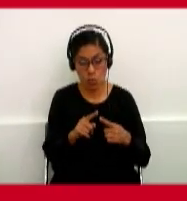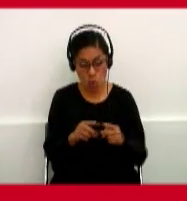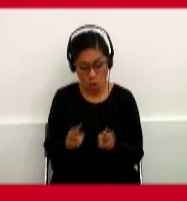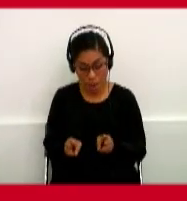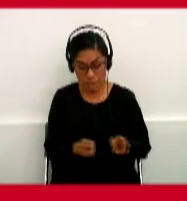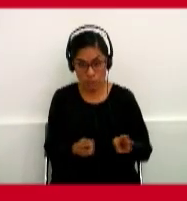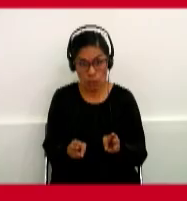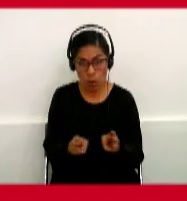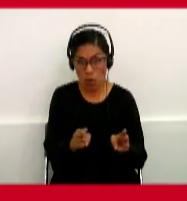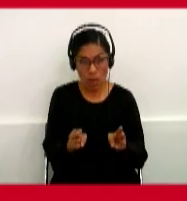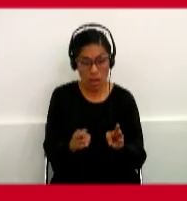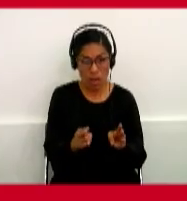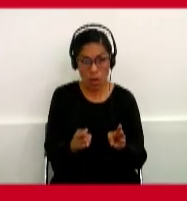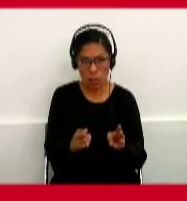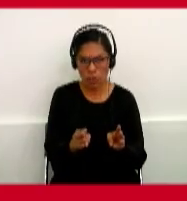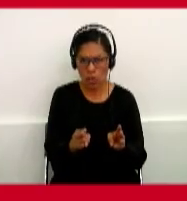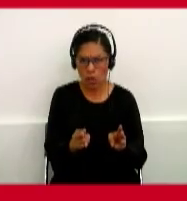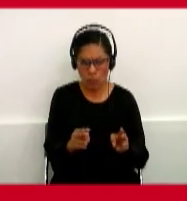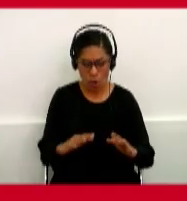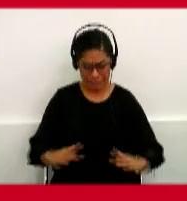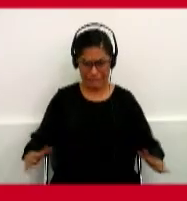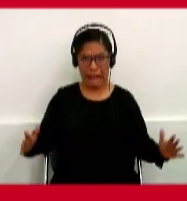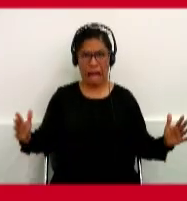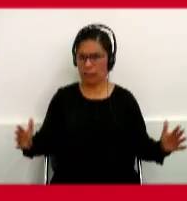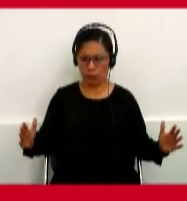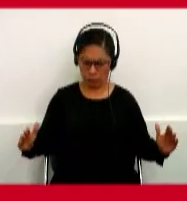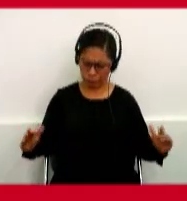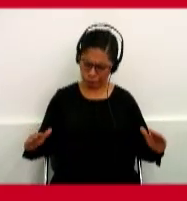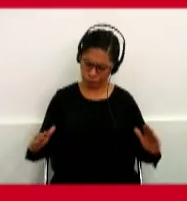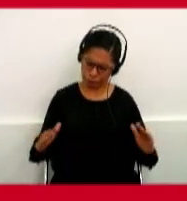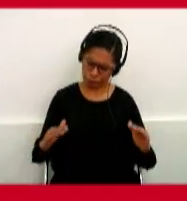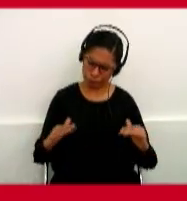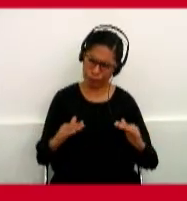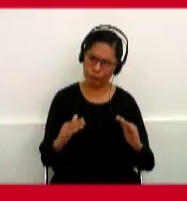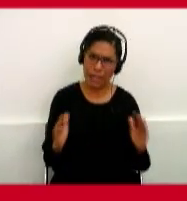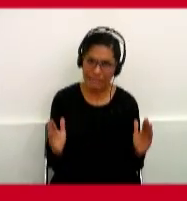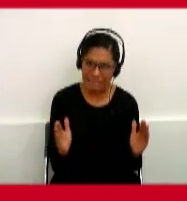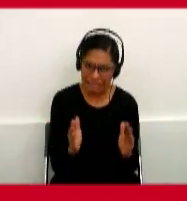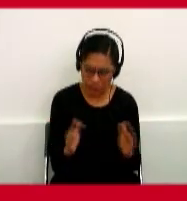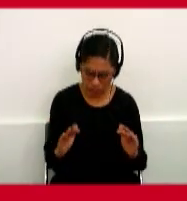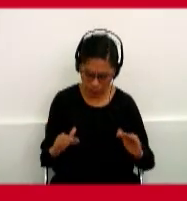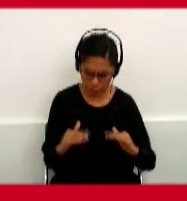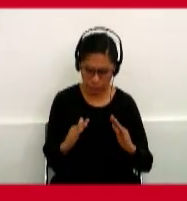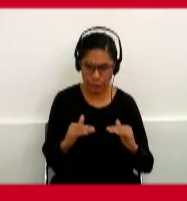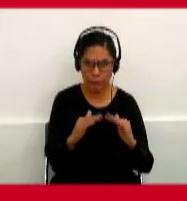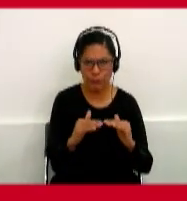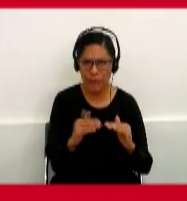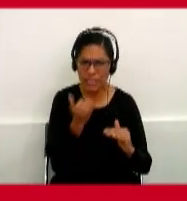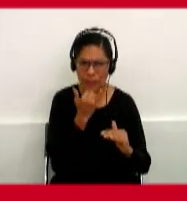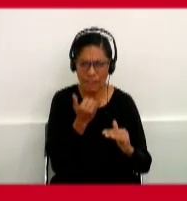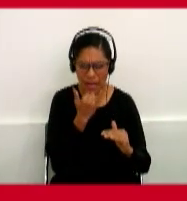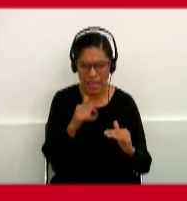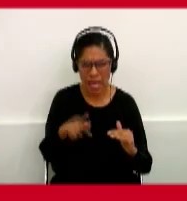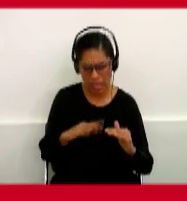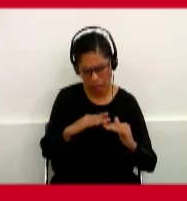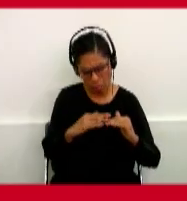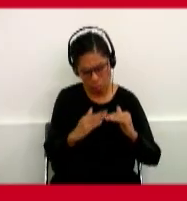pequeñas escala y donde se estudia una falla en un talud, ¿no? Eso, por ejemplo, otro